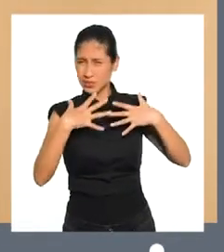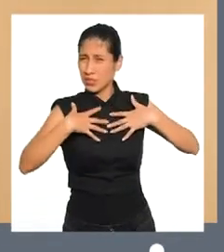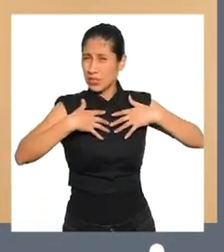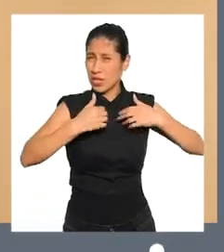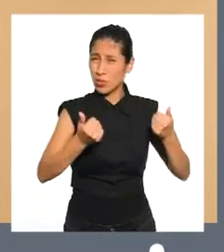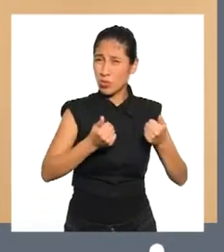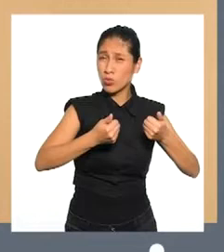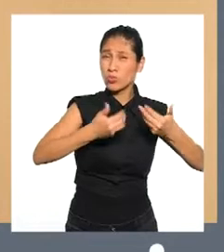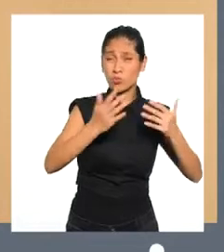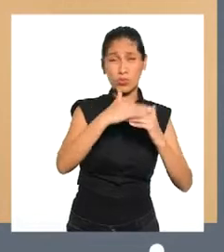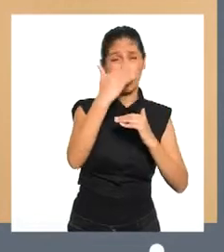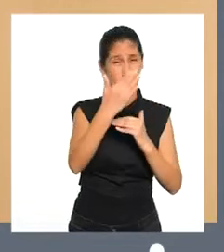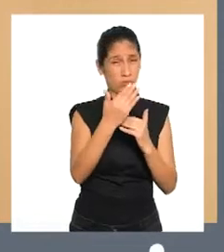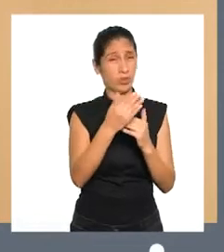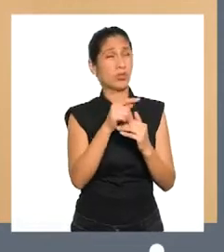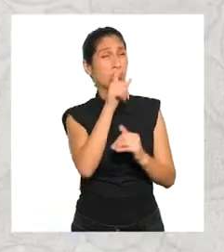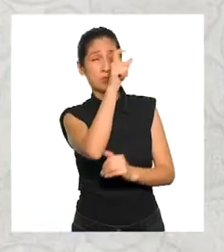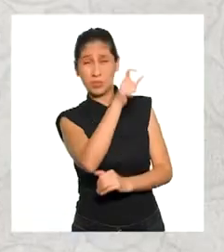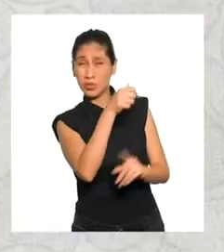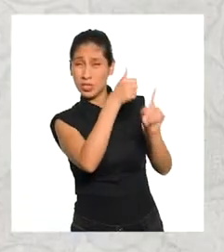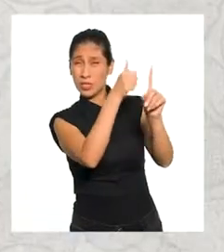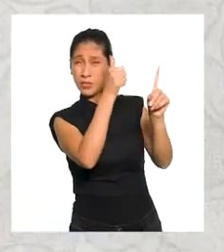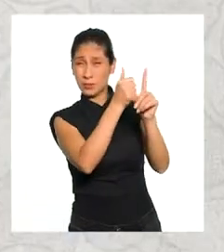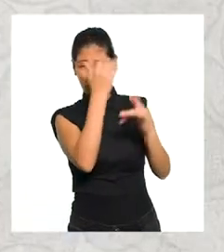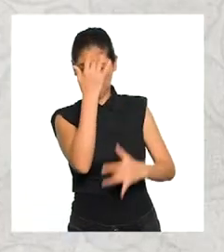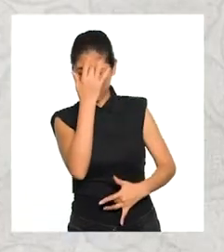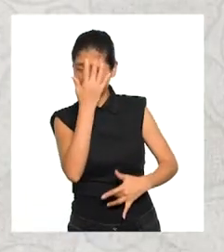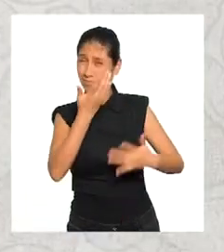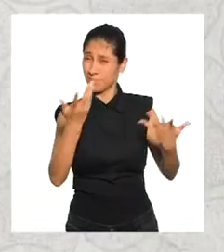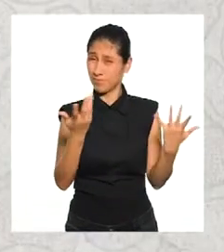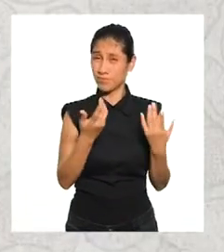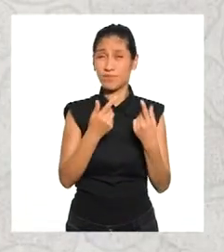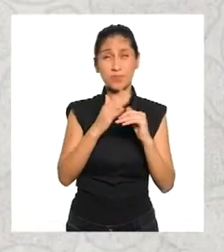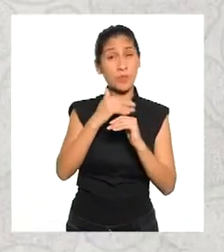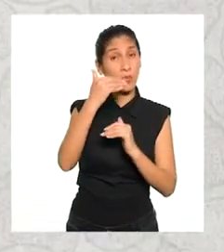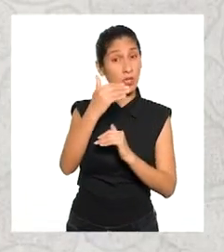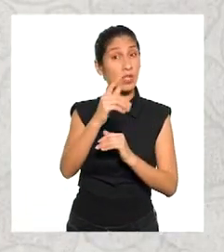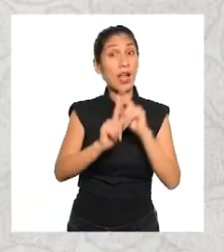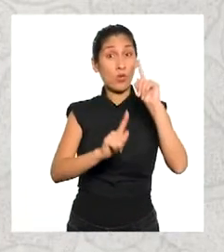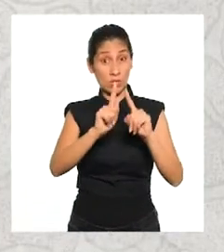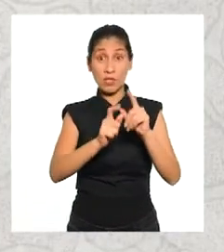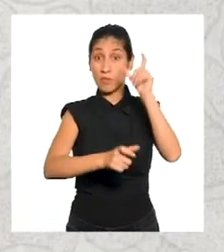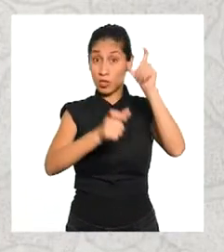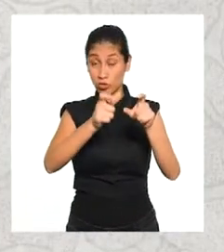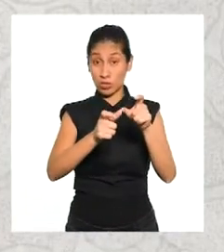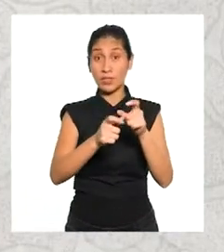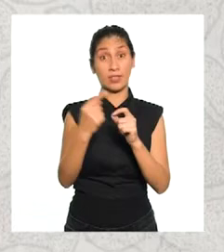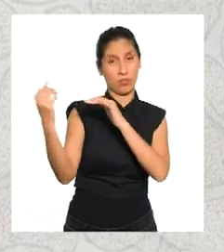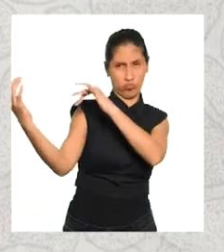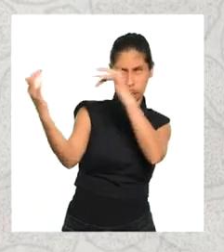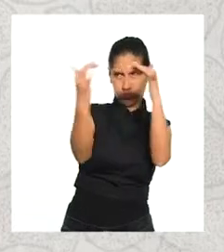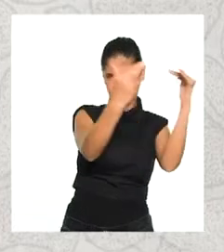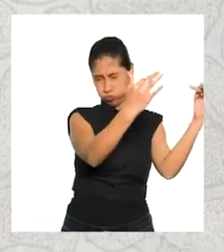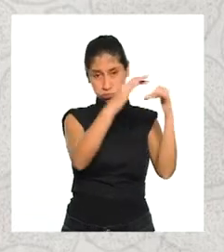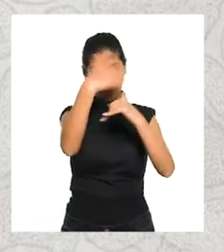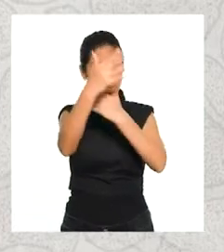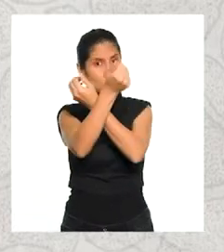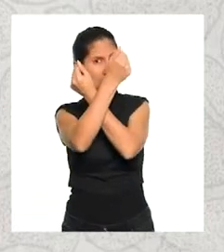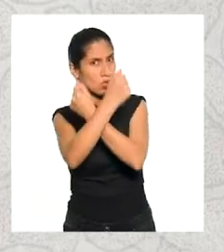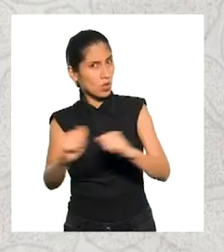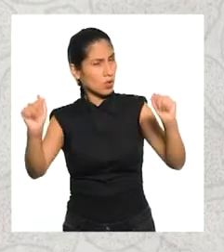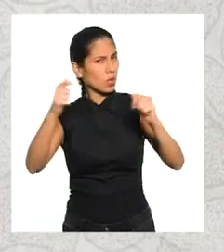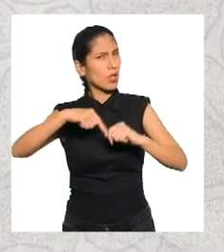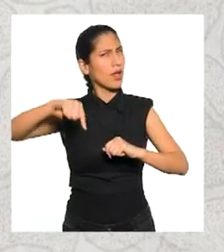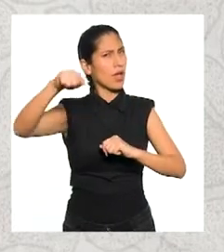aquejaron, causaron mucho daño en ellos. Los que lograron sobrevivir fueron marcados de por vida por